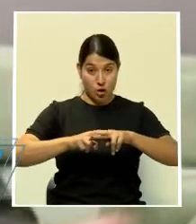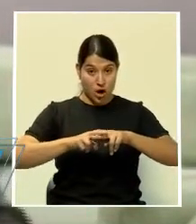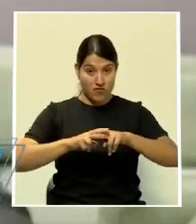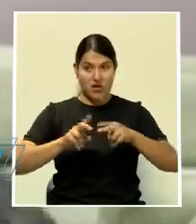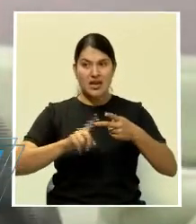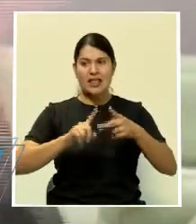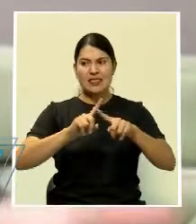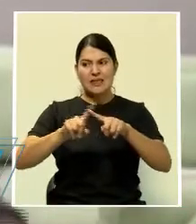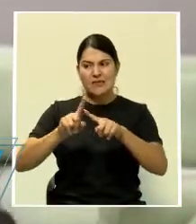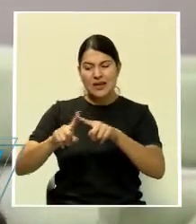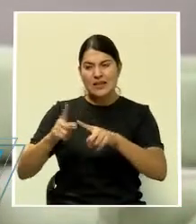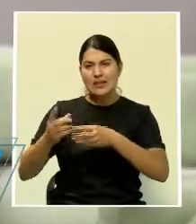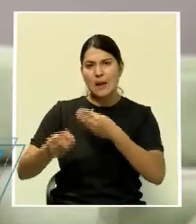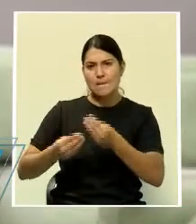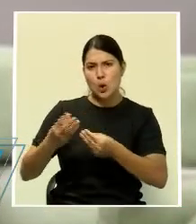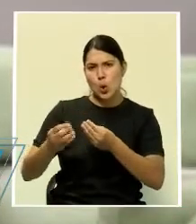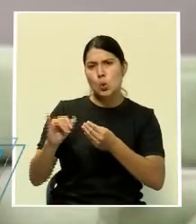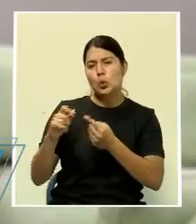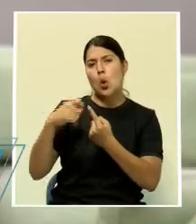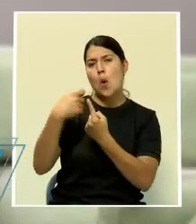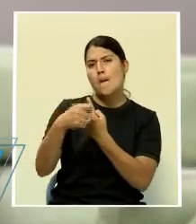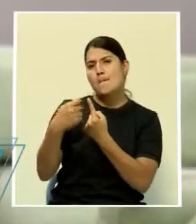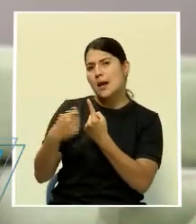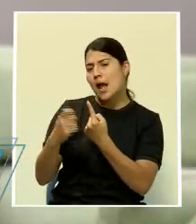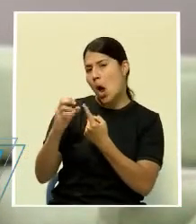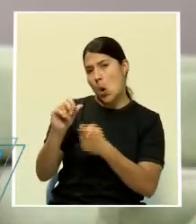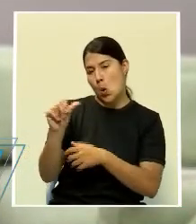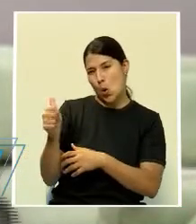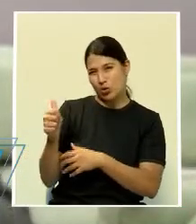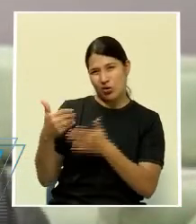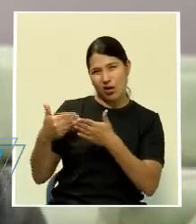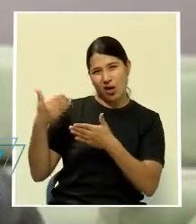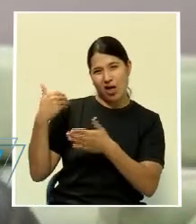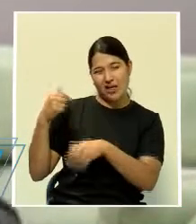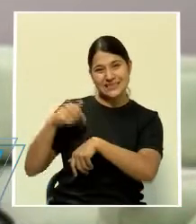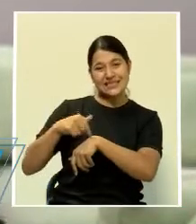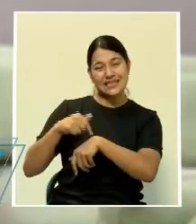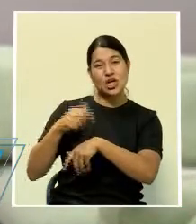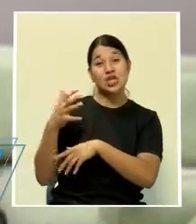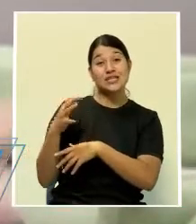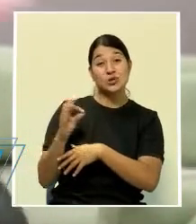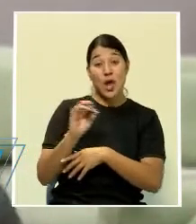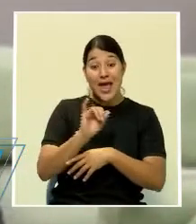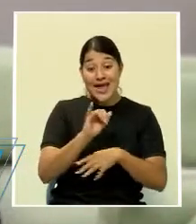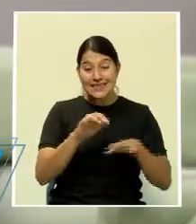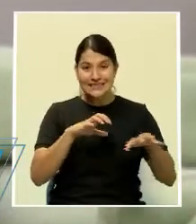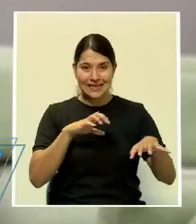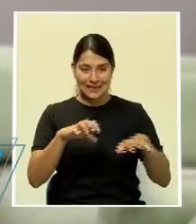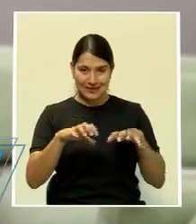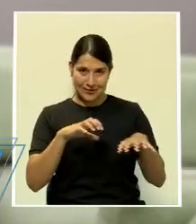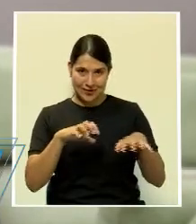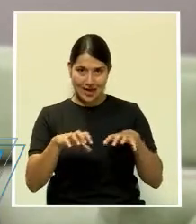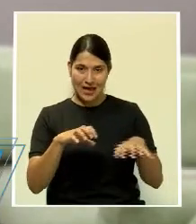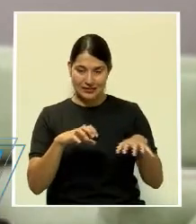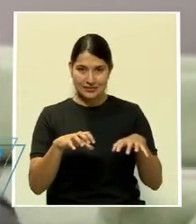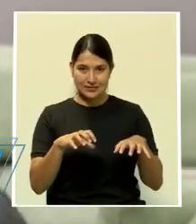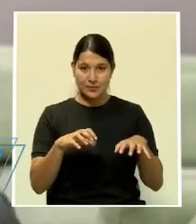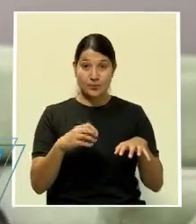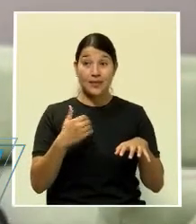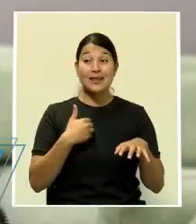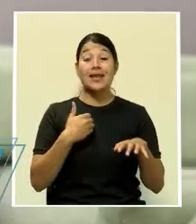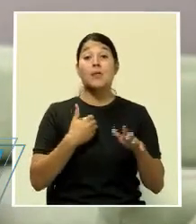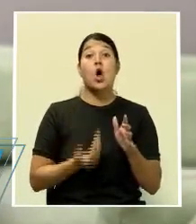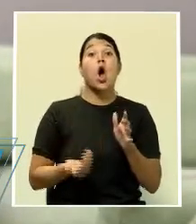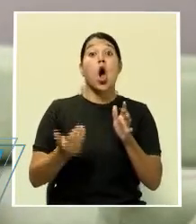varios tipos de producción, qué sé yo, como el banano, etcétera, etcétera. Entonces, en esas actividades tenemos